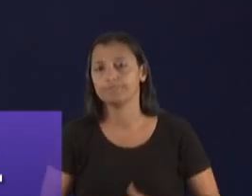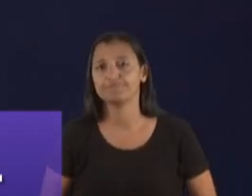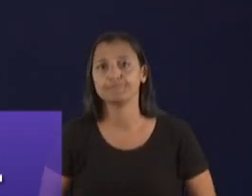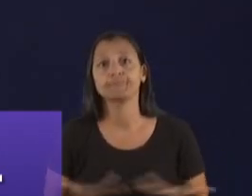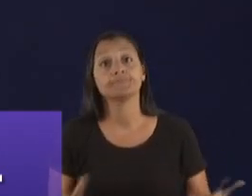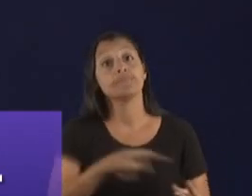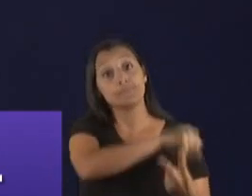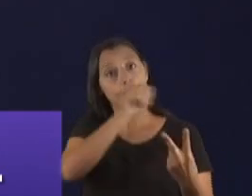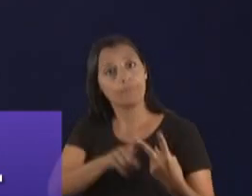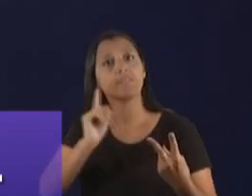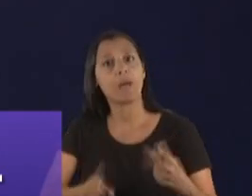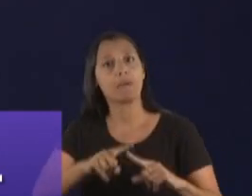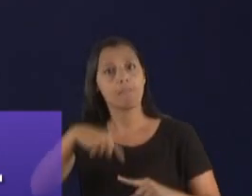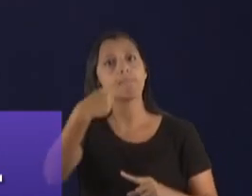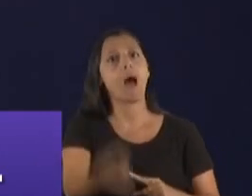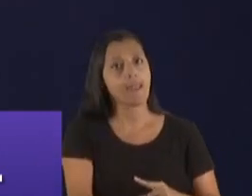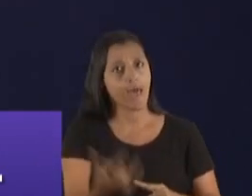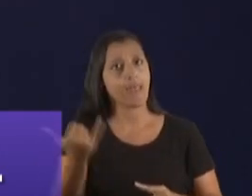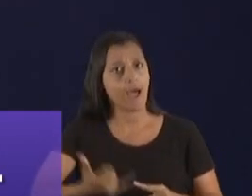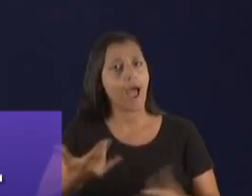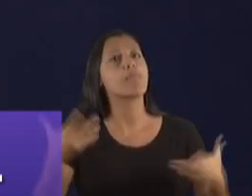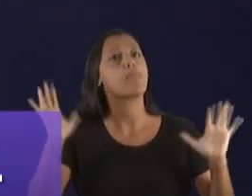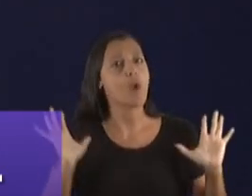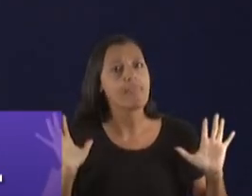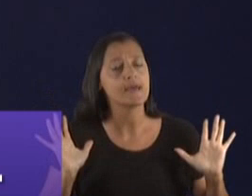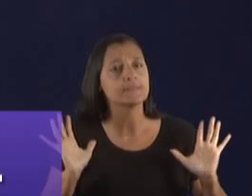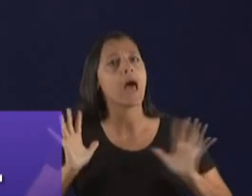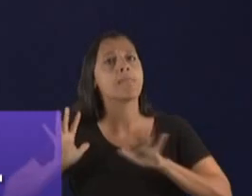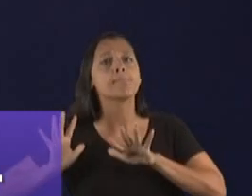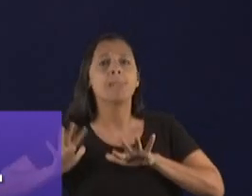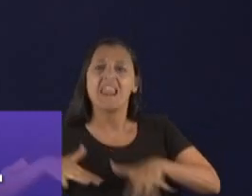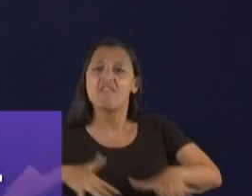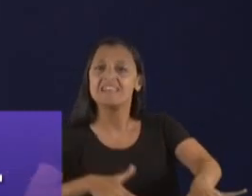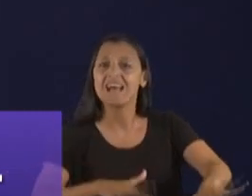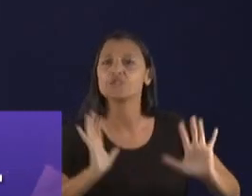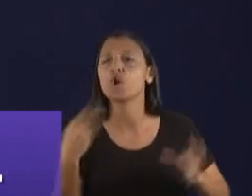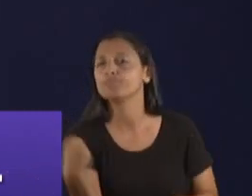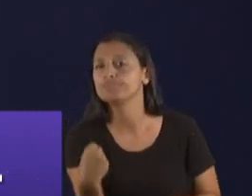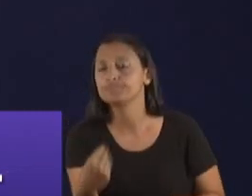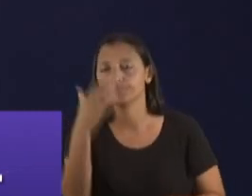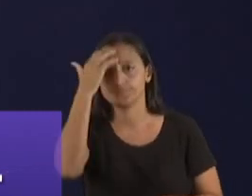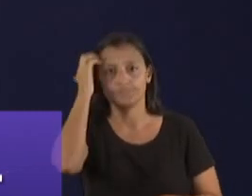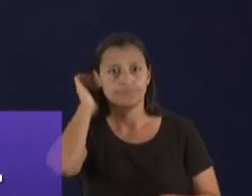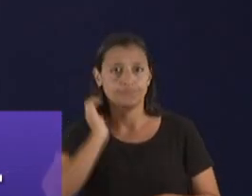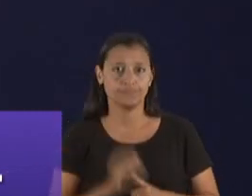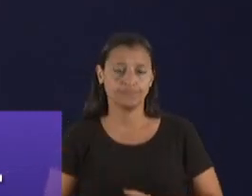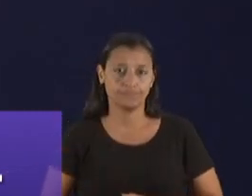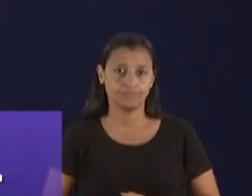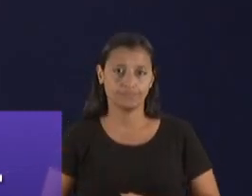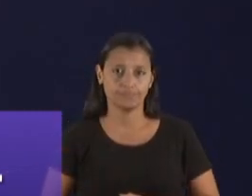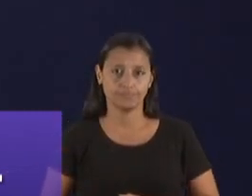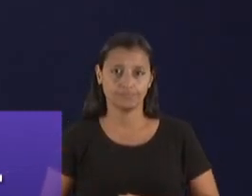En otro orden de cosas, mañana existe la posibilidad de una manifestación que se